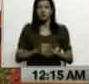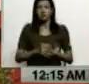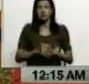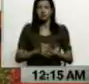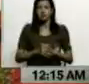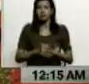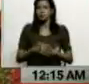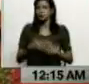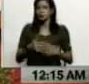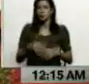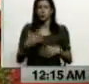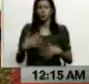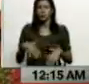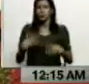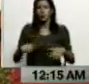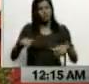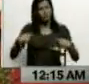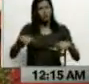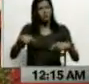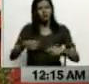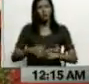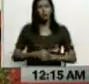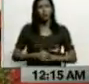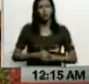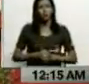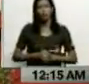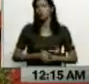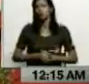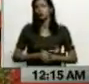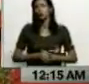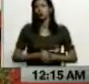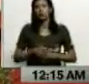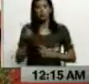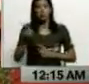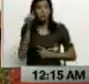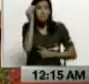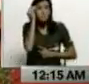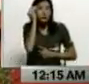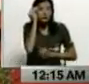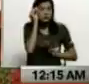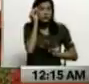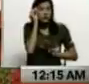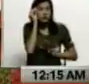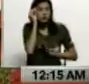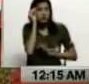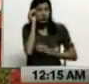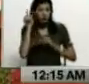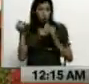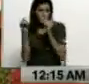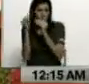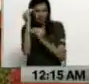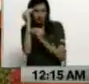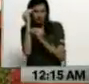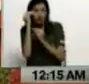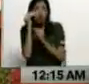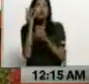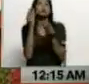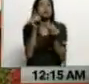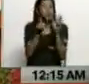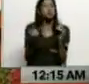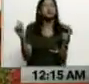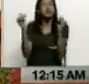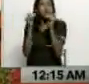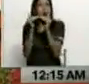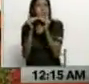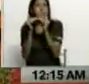cosa en el hierro está frenando pero como él piensa un poco gente de la oposición lo que